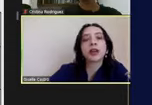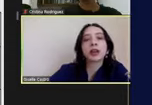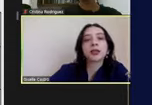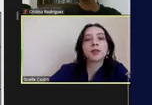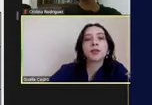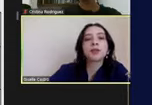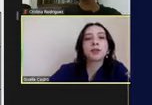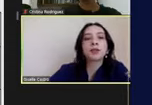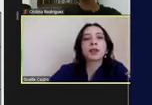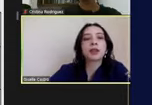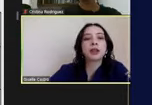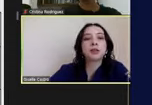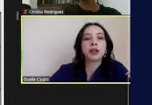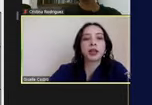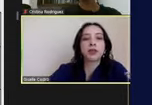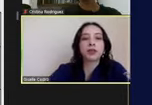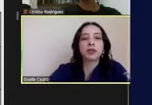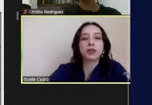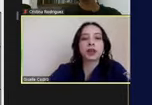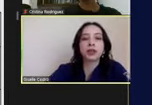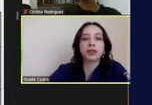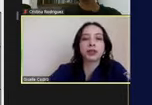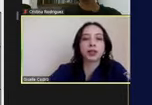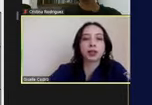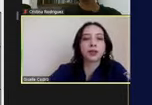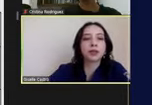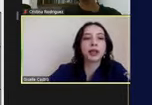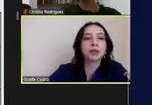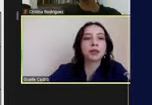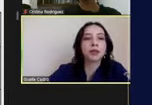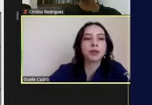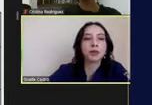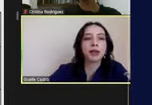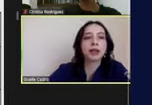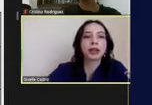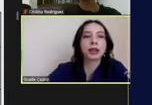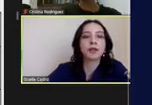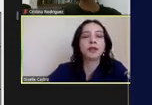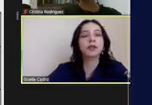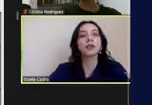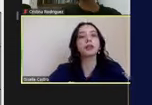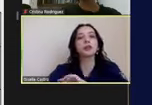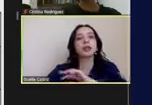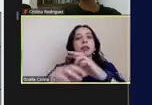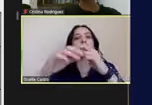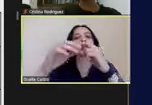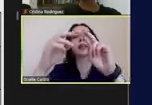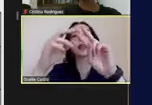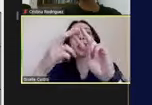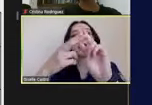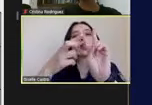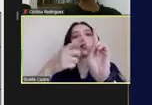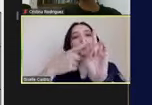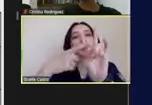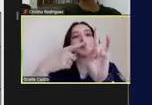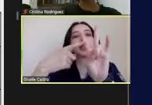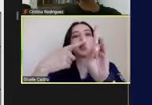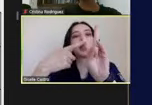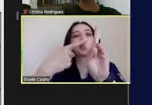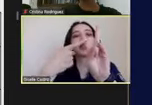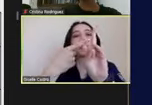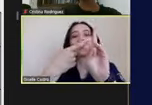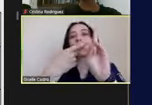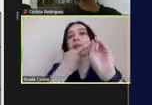microscópicos. Después vamos a tener un grado 2, que es un desgarro incompleto, como pueden ver aquí en la foto. Esto quiere decir que